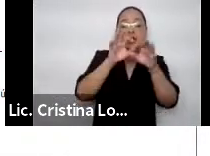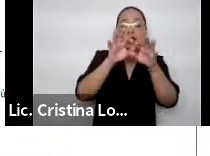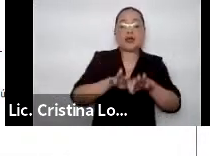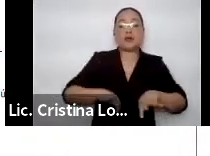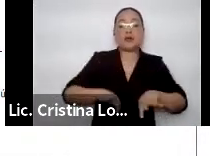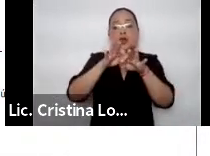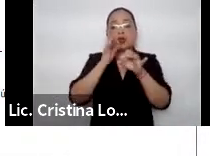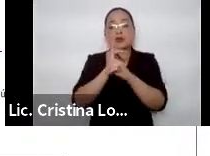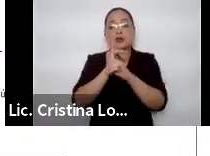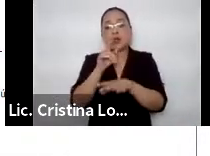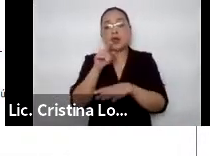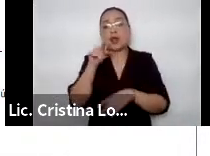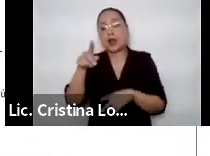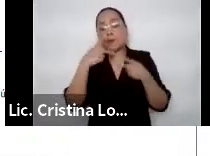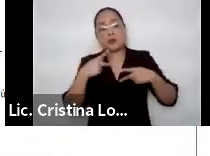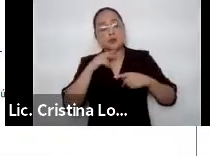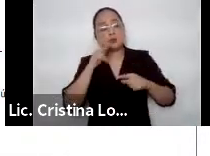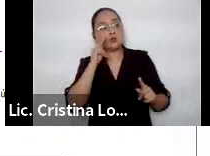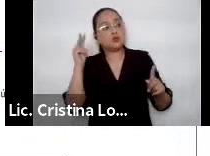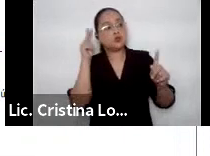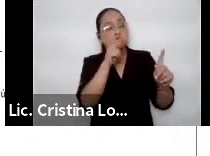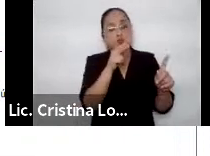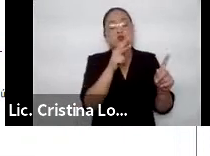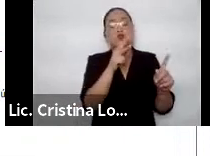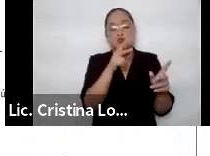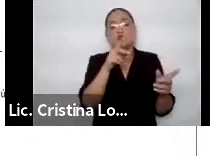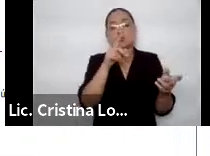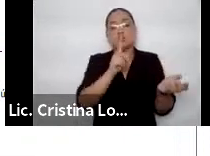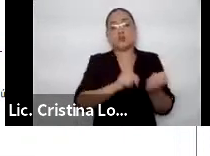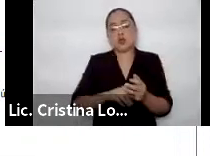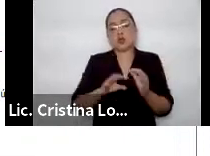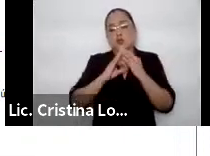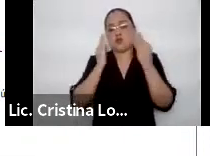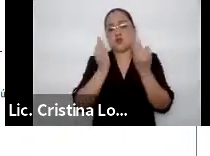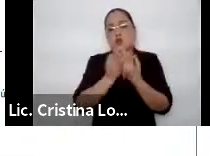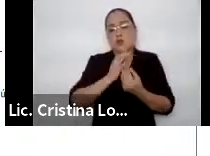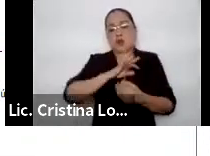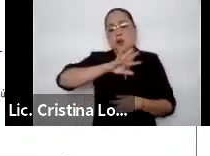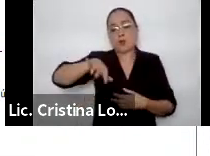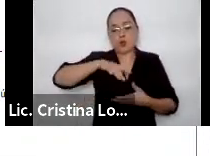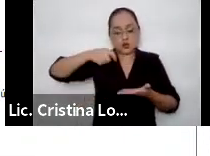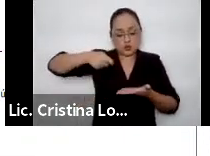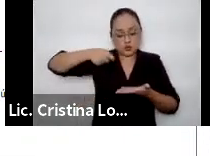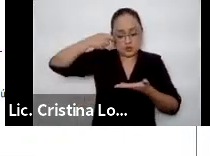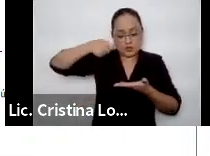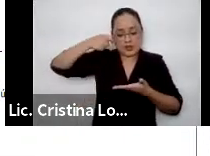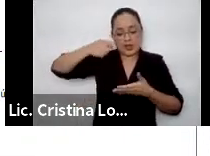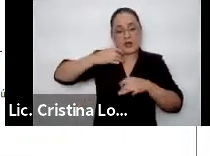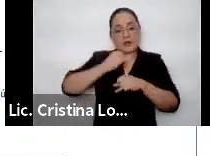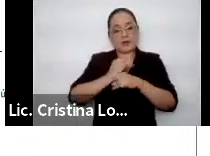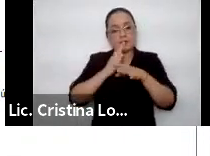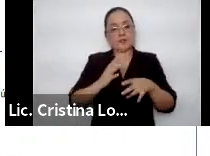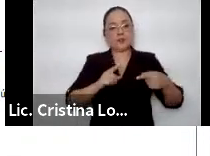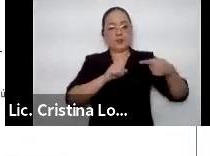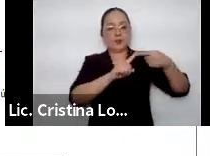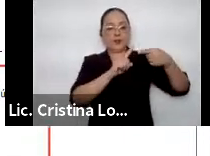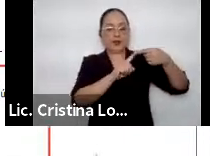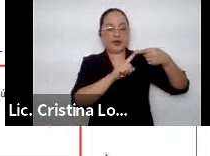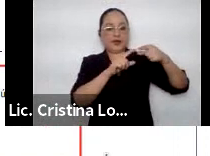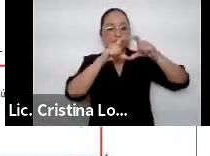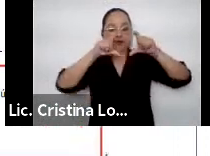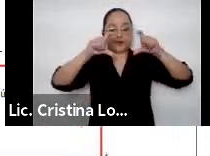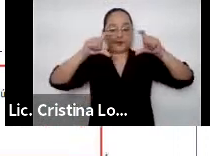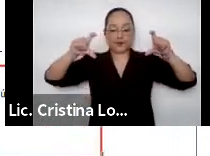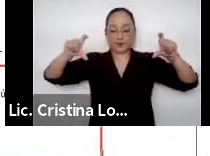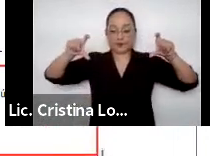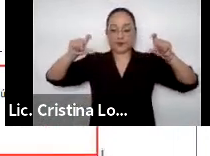que el usuario realice su búsqueda en cualquier sistema de búsqueda de la Corte. El primero de ellos son